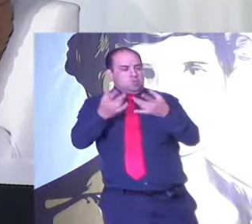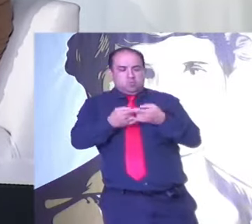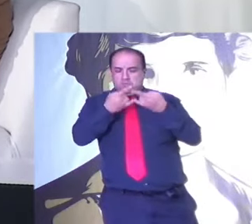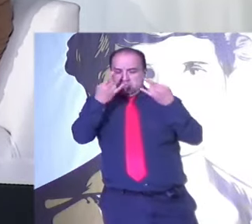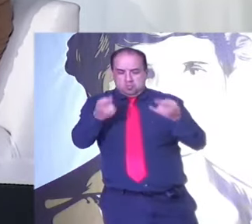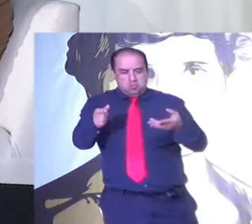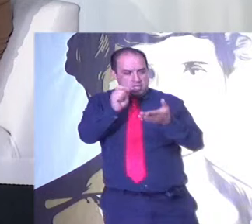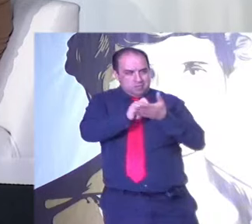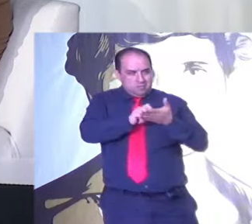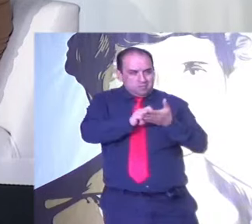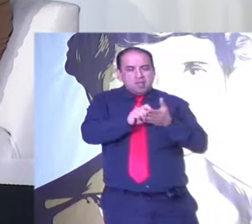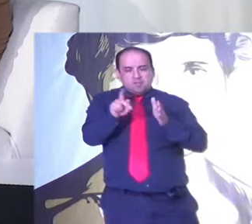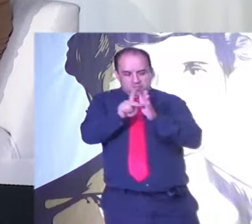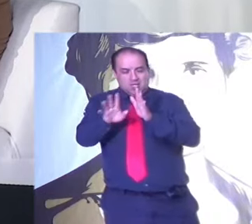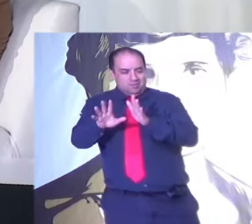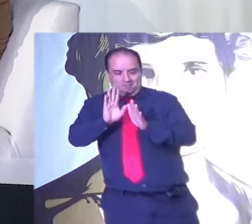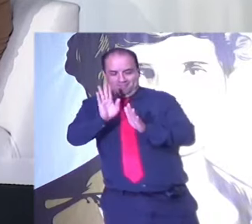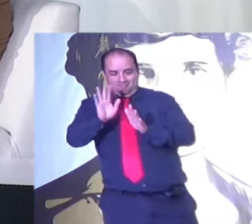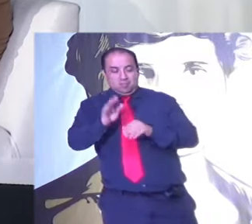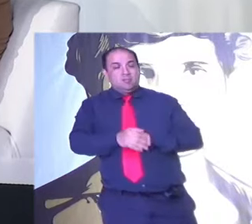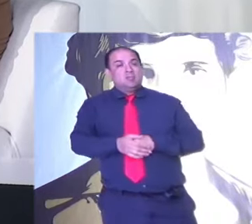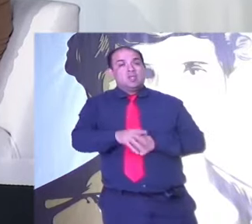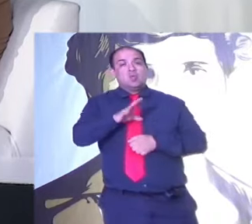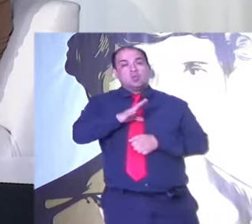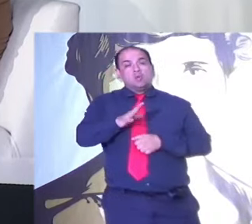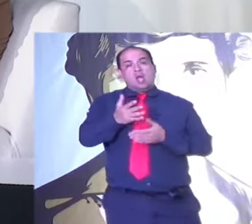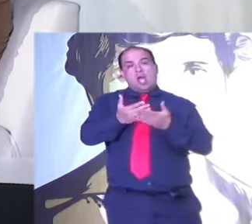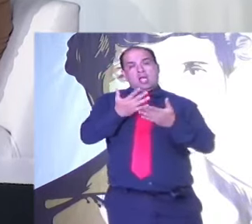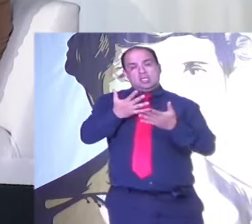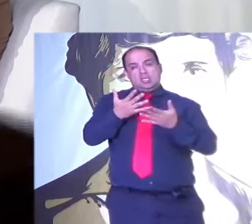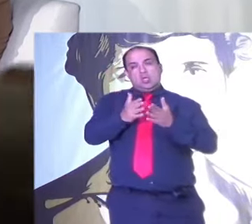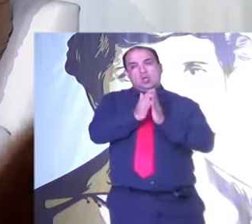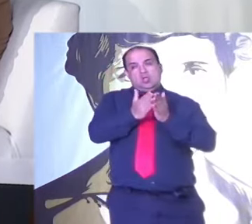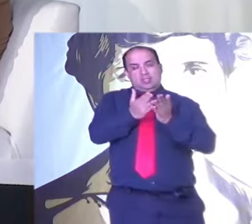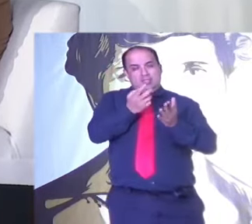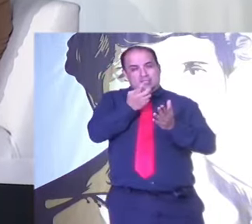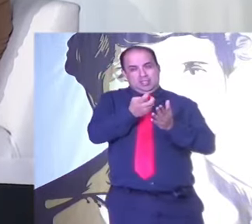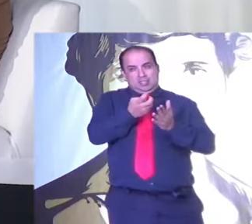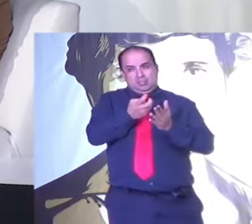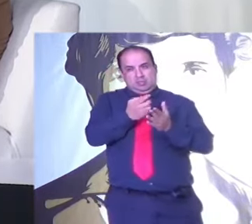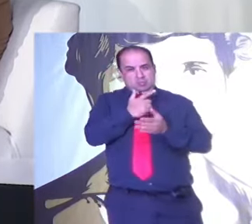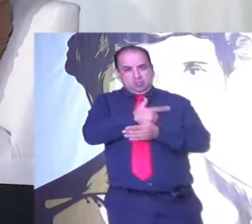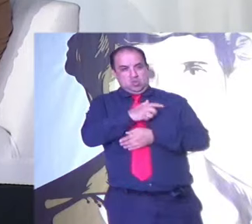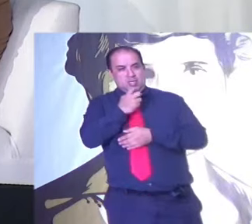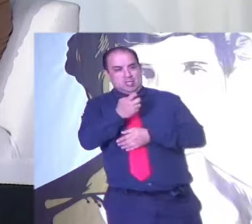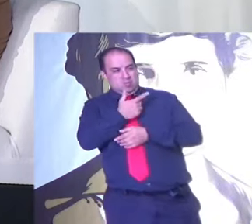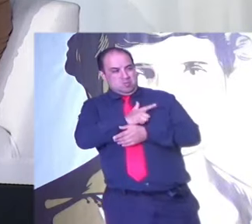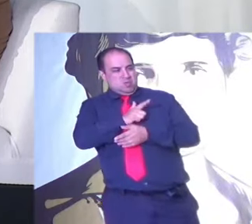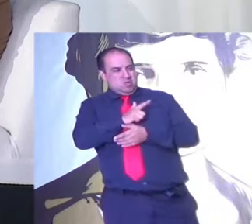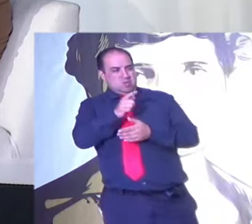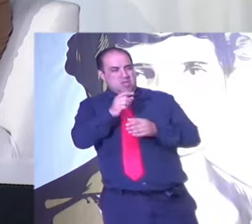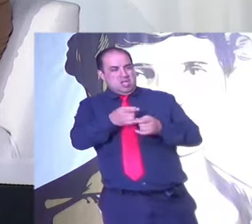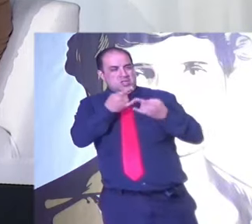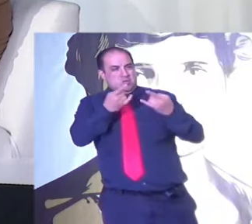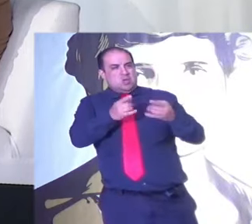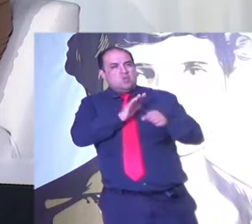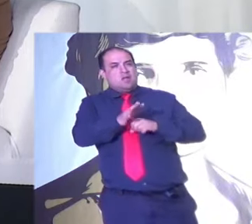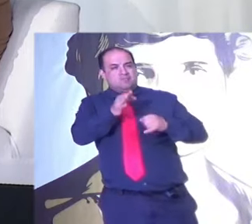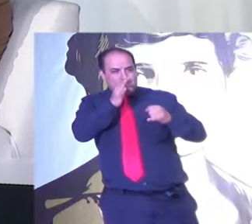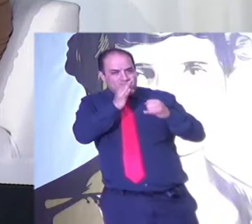mí, por ejemplo, hubo un cuento en el que trabajé muchísimo tiempo que no llegó al libro. Y lo único que no me gustaba del cuento es el final. Este cuento